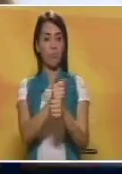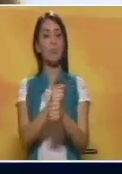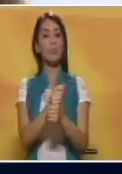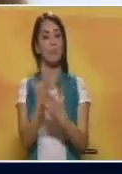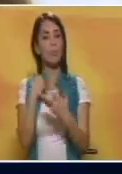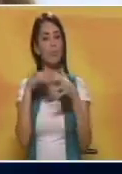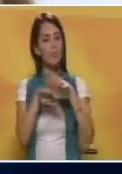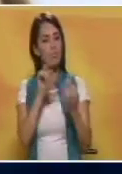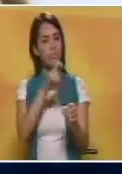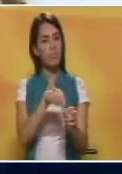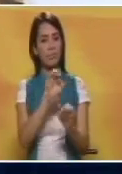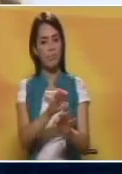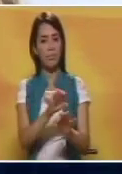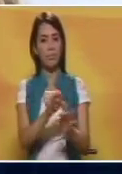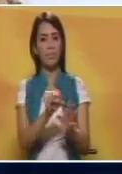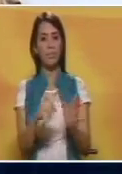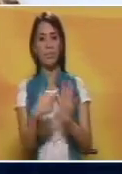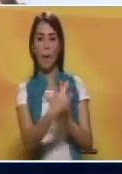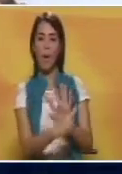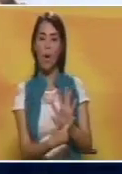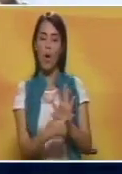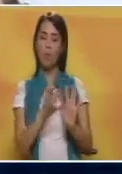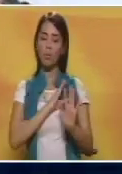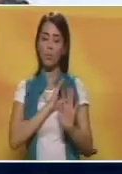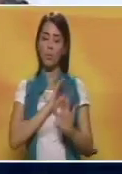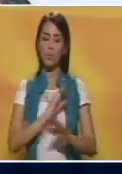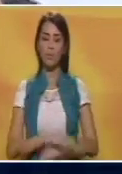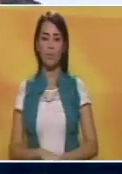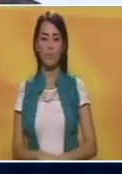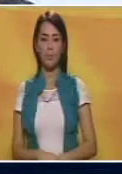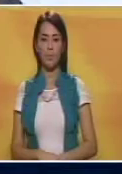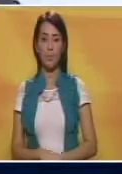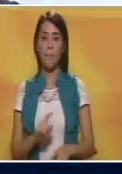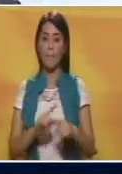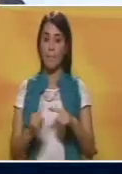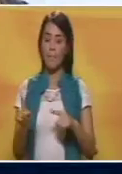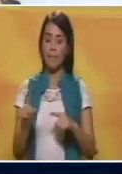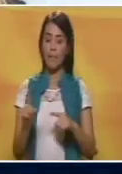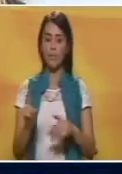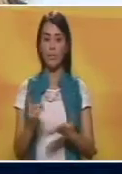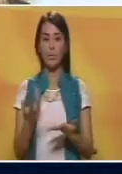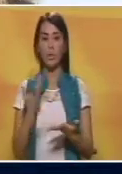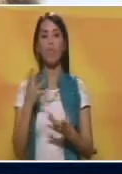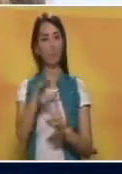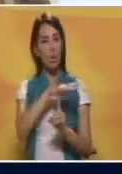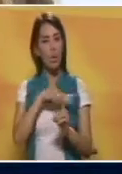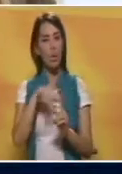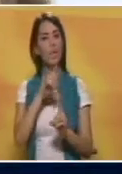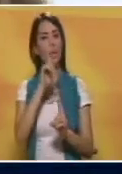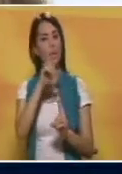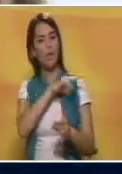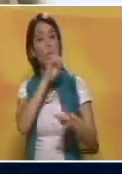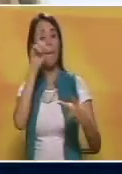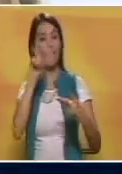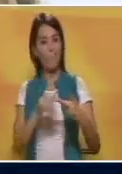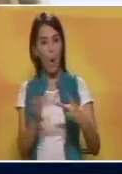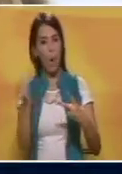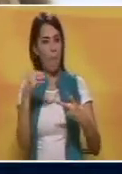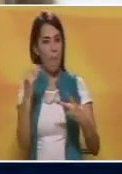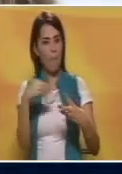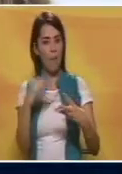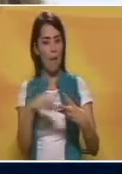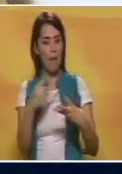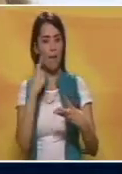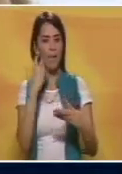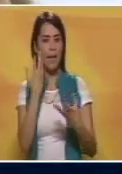la integra muy inmediatamente de nuestras colecciones y sin embargo no solamente la parte ecológica sino toda esta tecnología que hay detrás para el